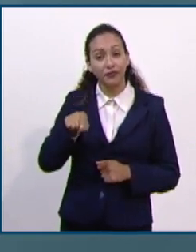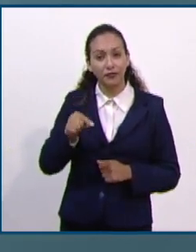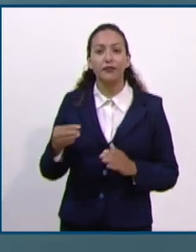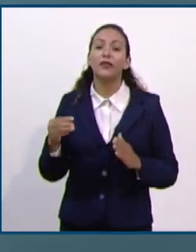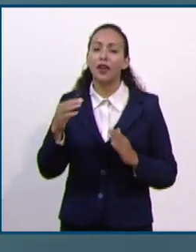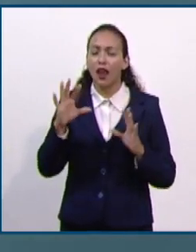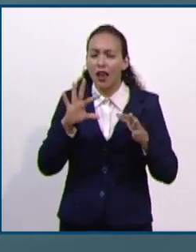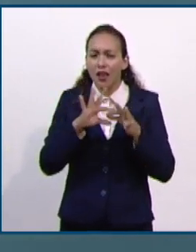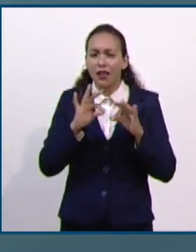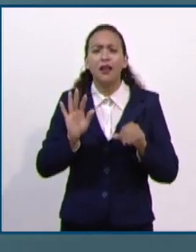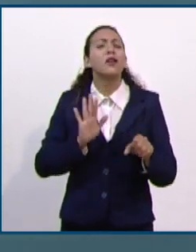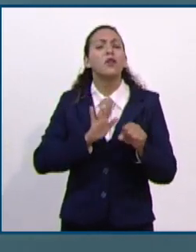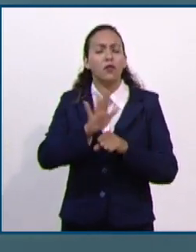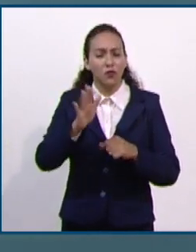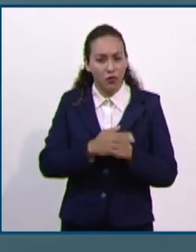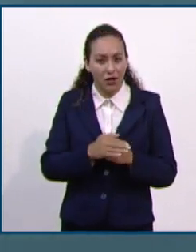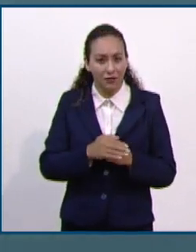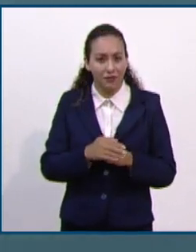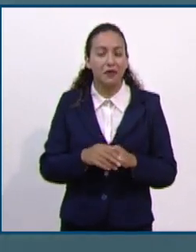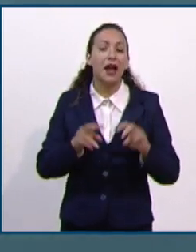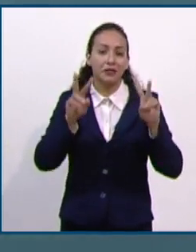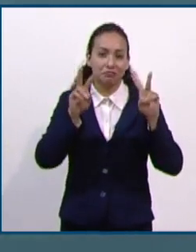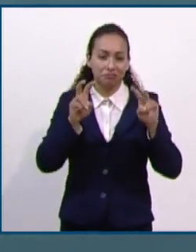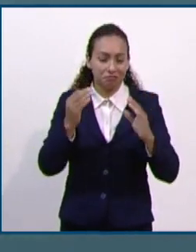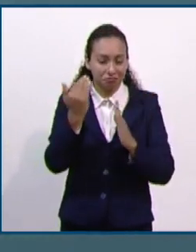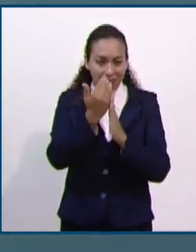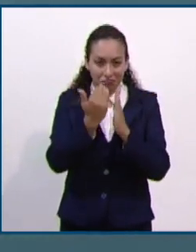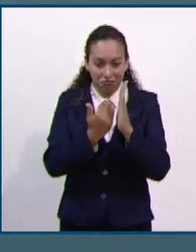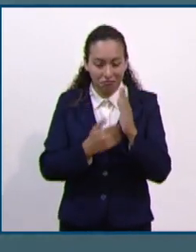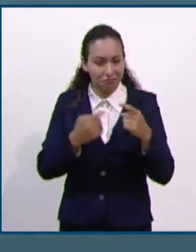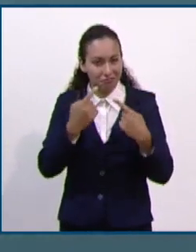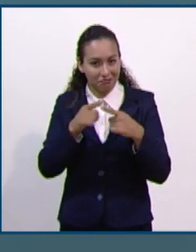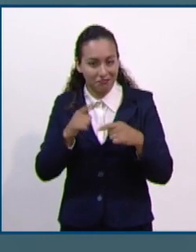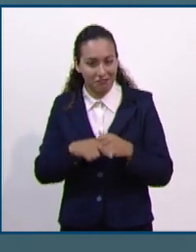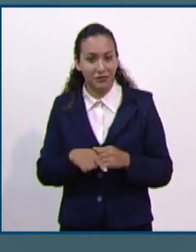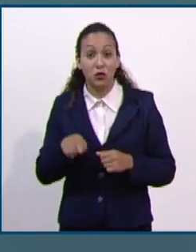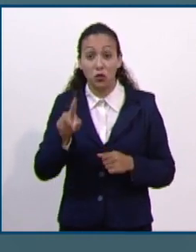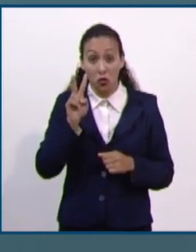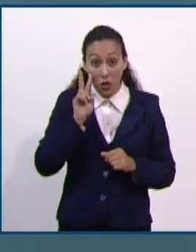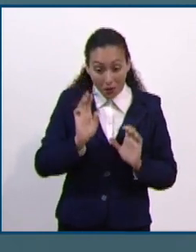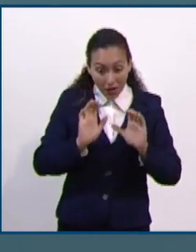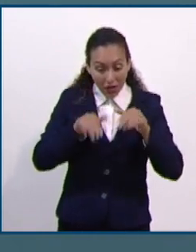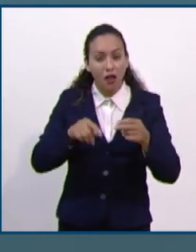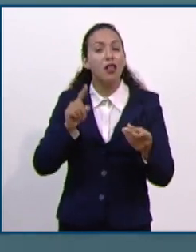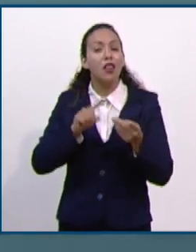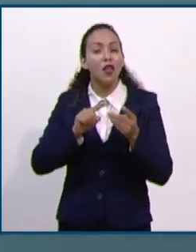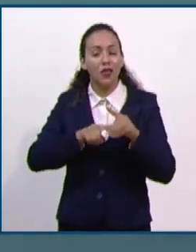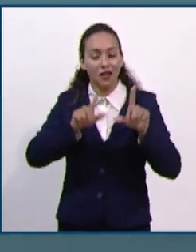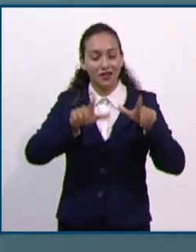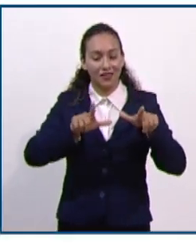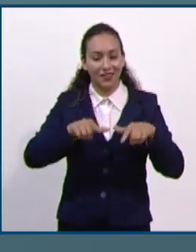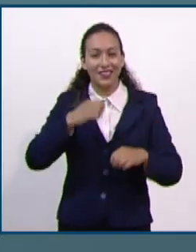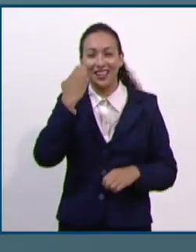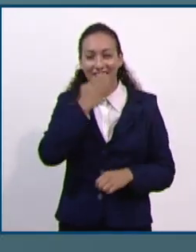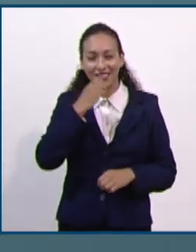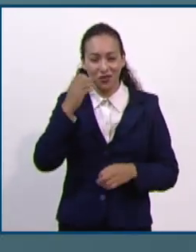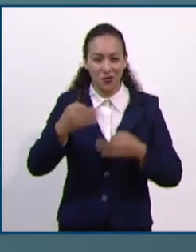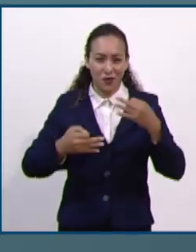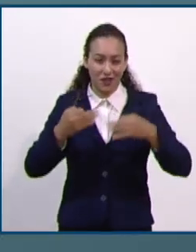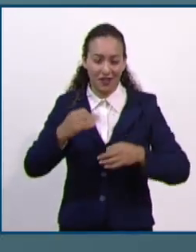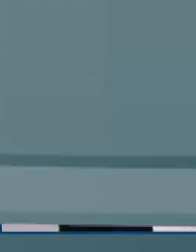estándares internacionales en esta materia. Consulte las convocatorias y el registro en el sitio web de la Escuela